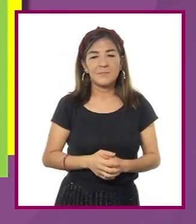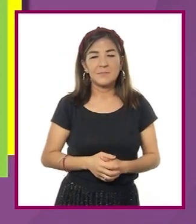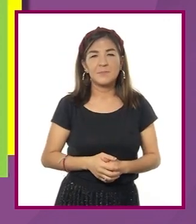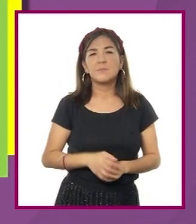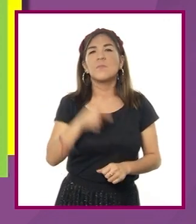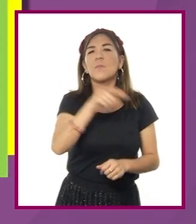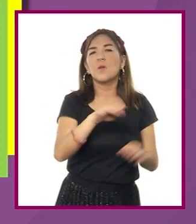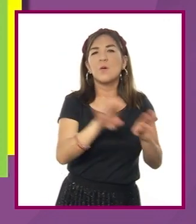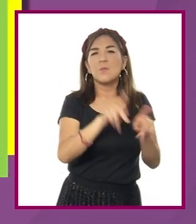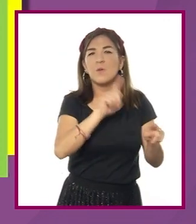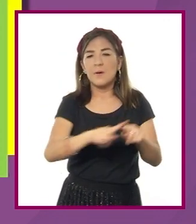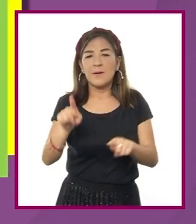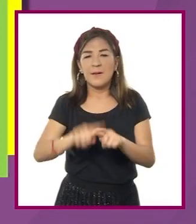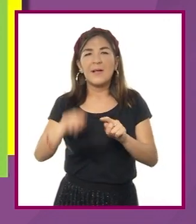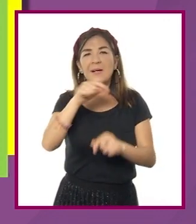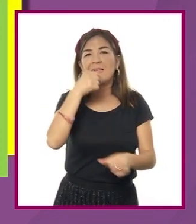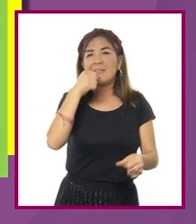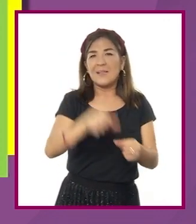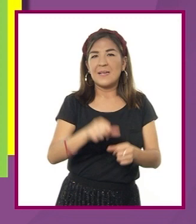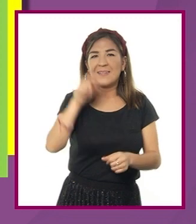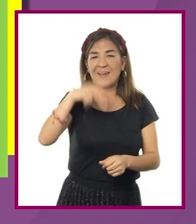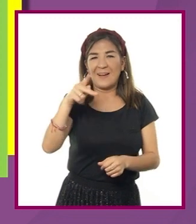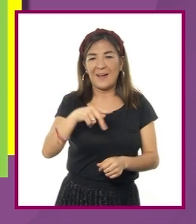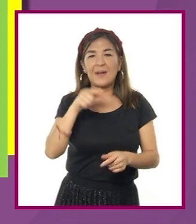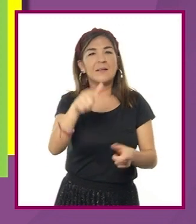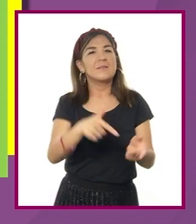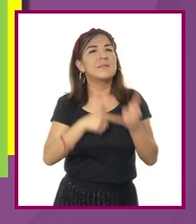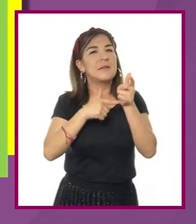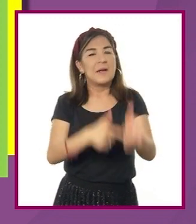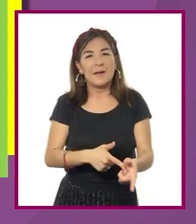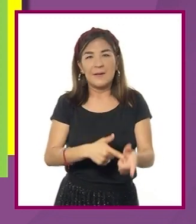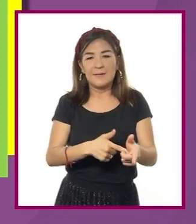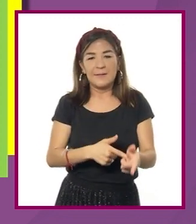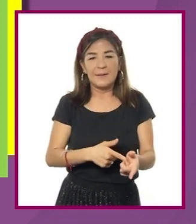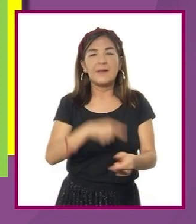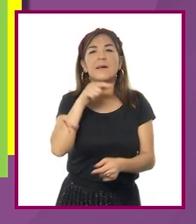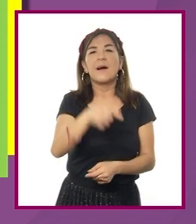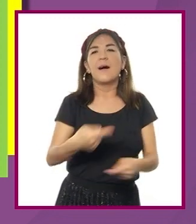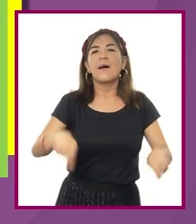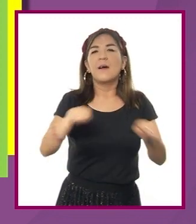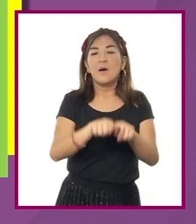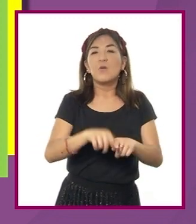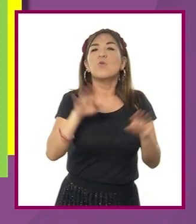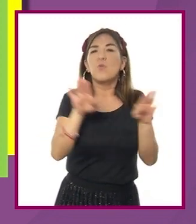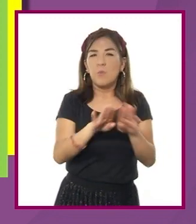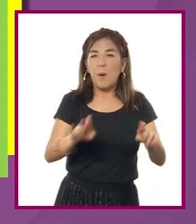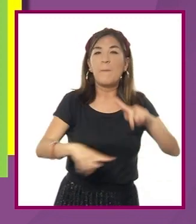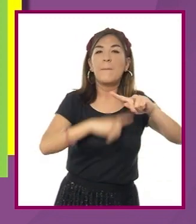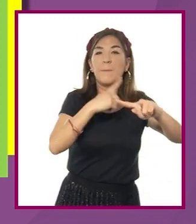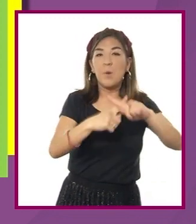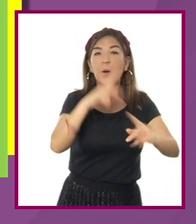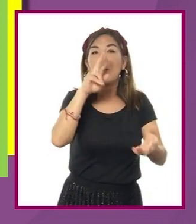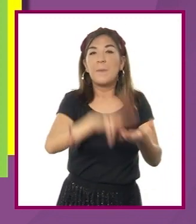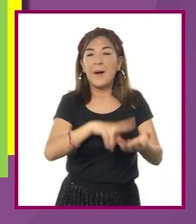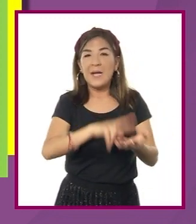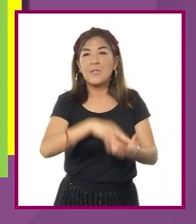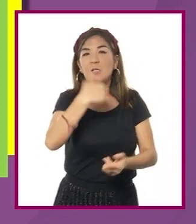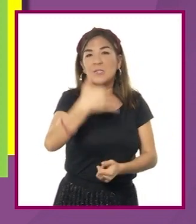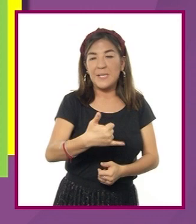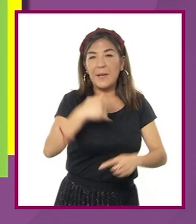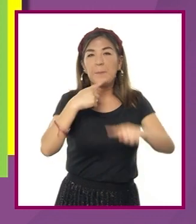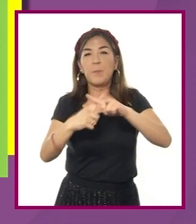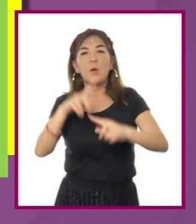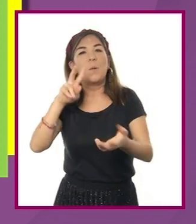Para la variación inversa, la constante de proporcionalidad k, que se obtiene multiplicando el valor de y por el valor de